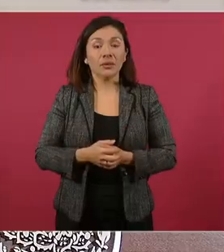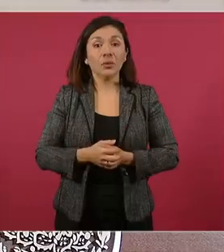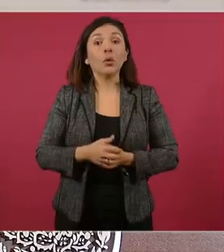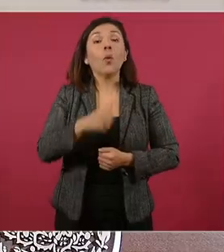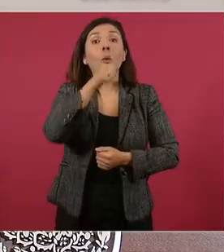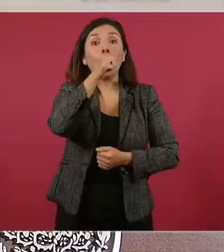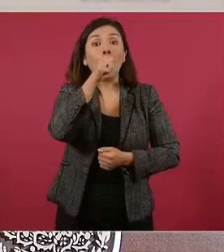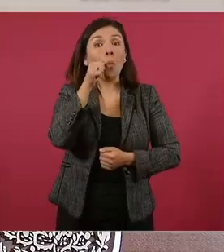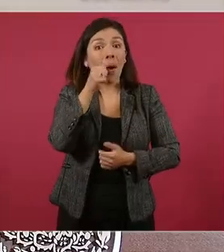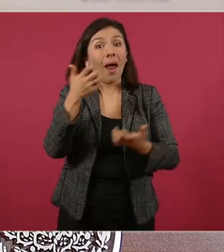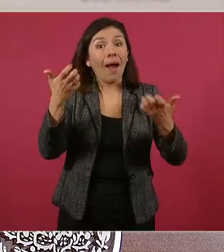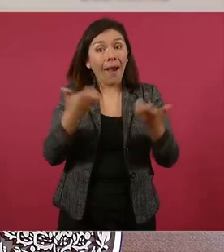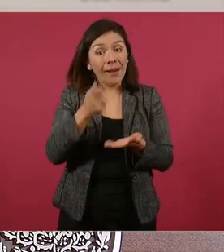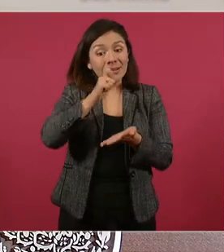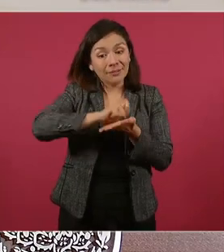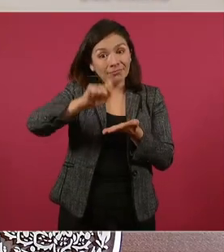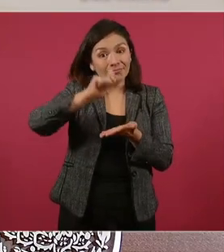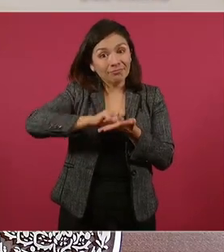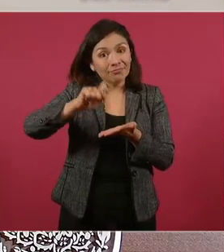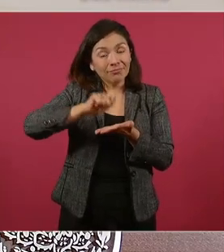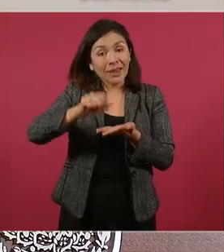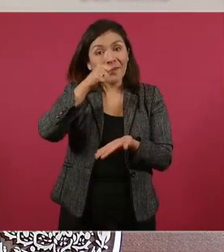Juárez.